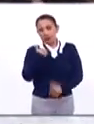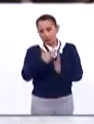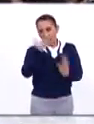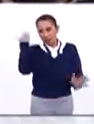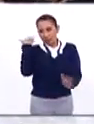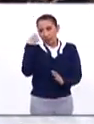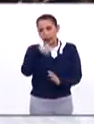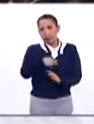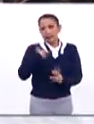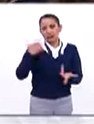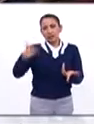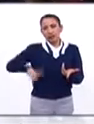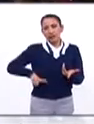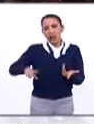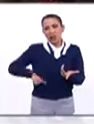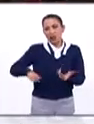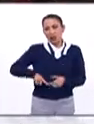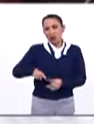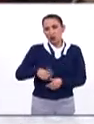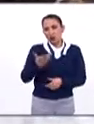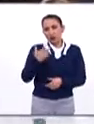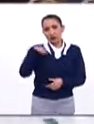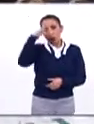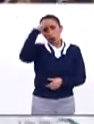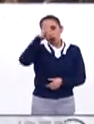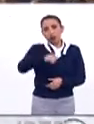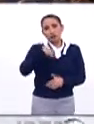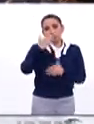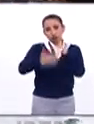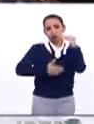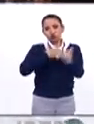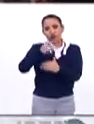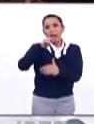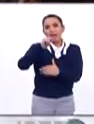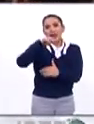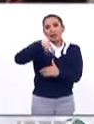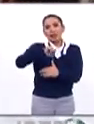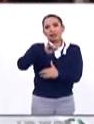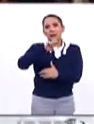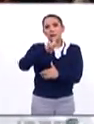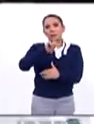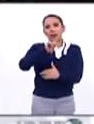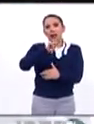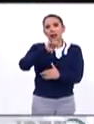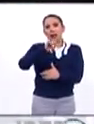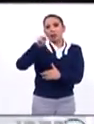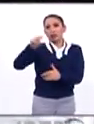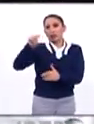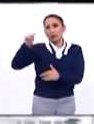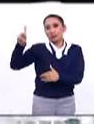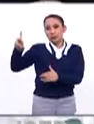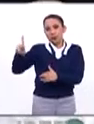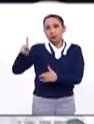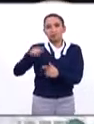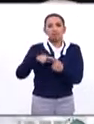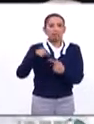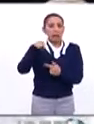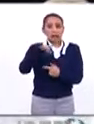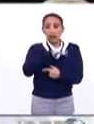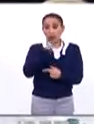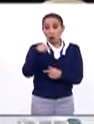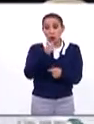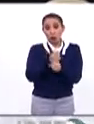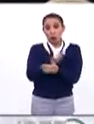antiguo régimen es el acuerdo progresista transpacífico, ¿no? El famoso TPP. Ahí hay una